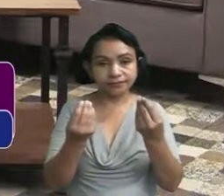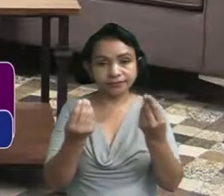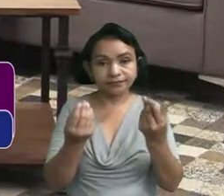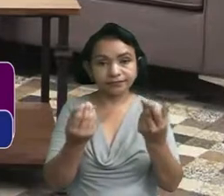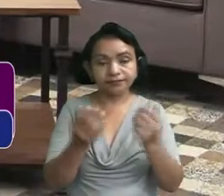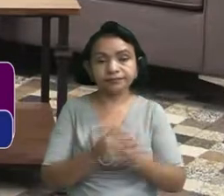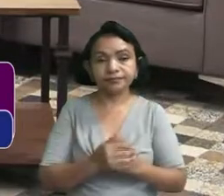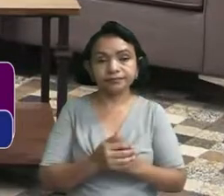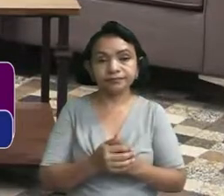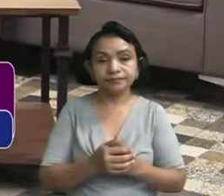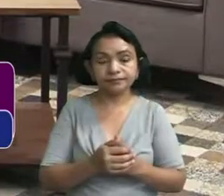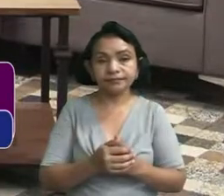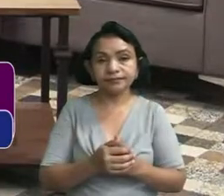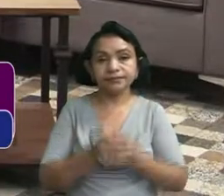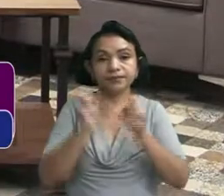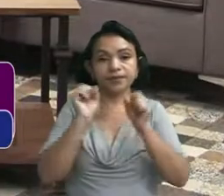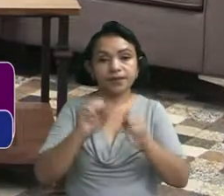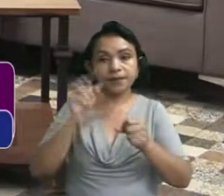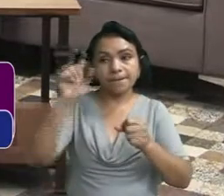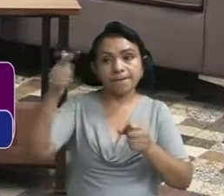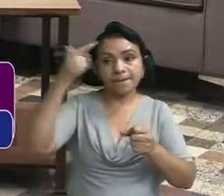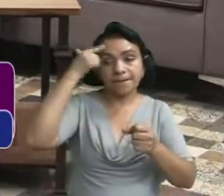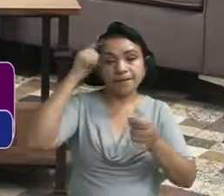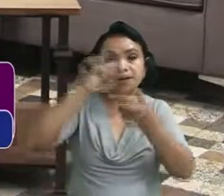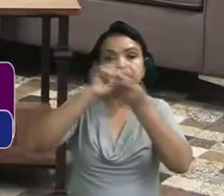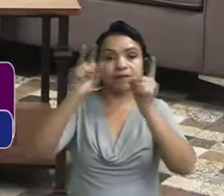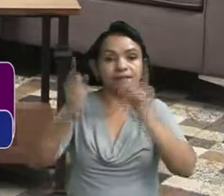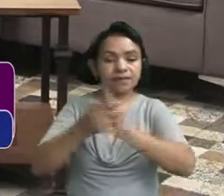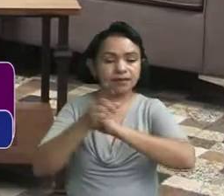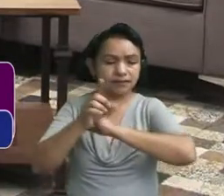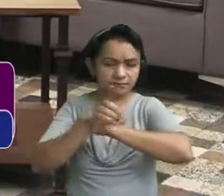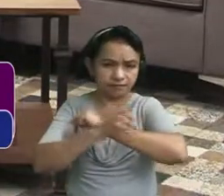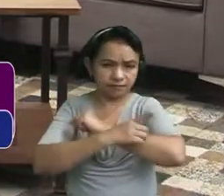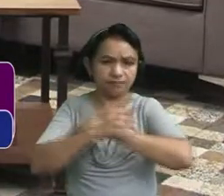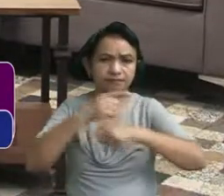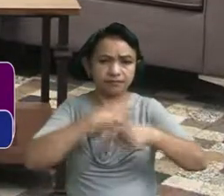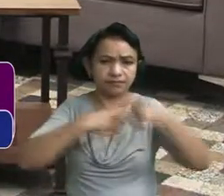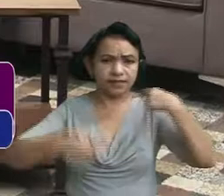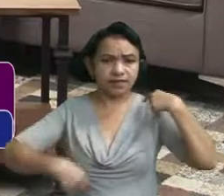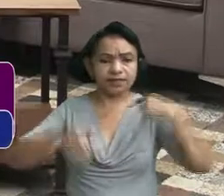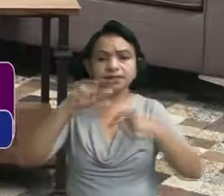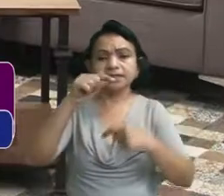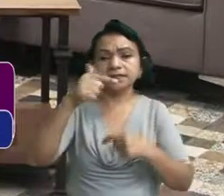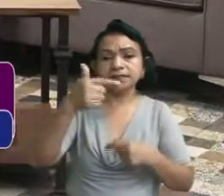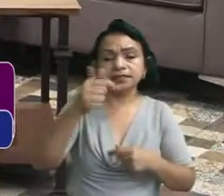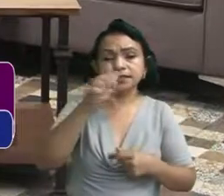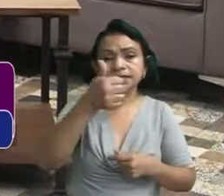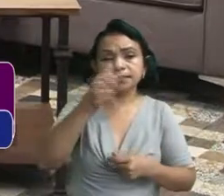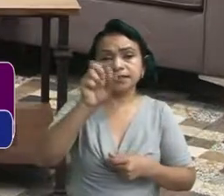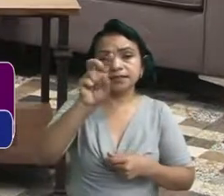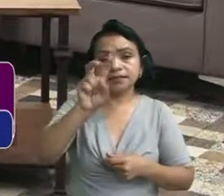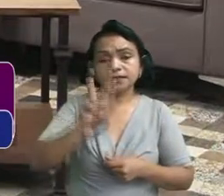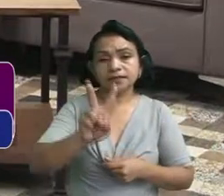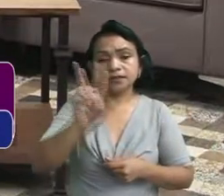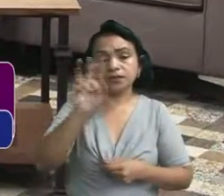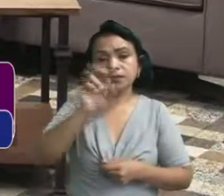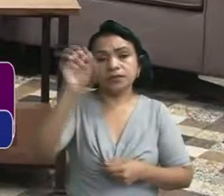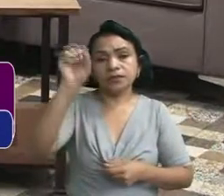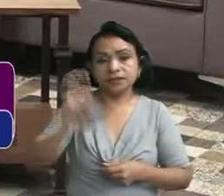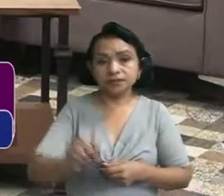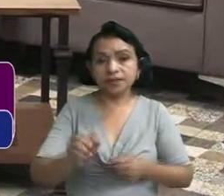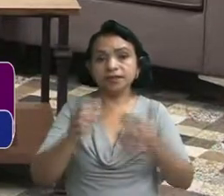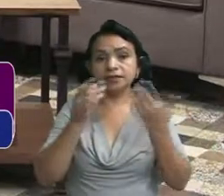para que pretender derrotar a un gobierno legítimo, pues, porque el presidente fue electo con el 72% de los votos en Nicaragua. Y en ese